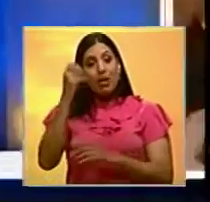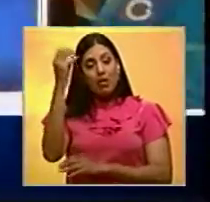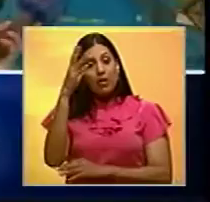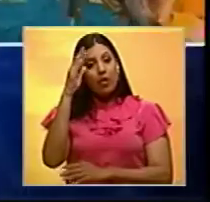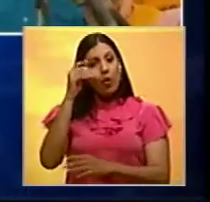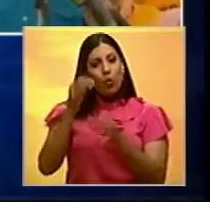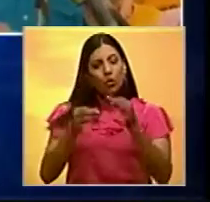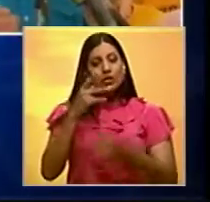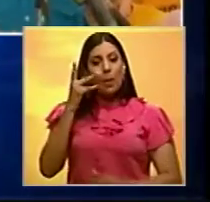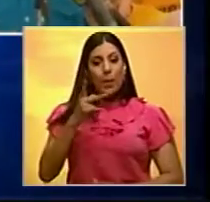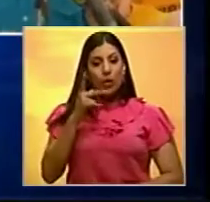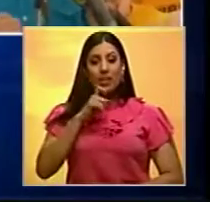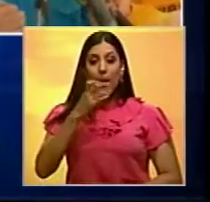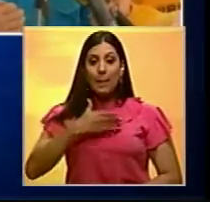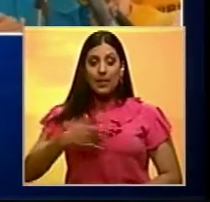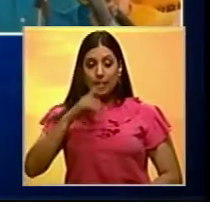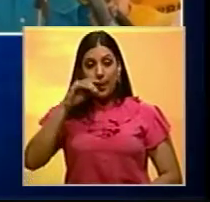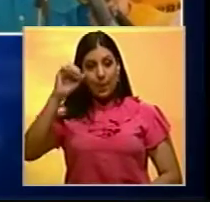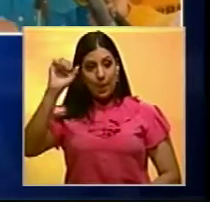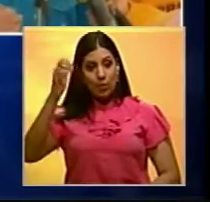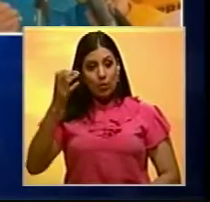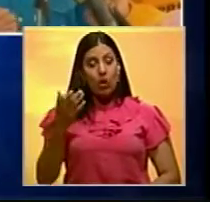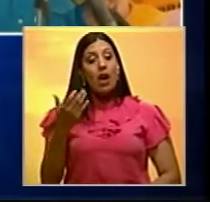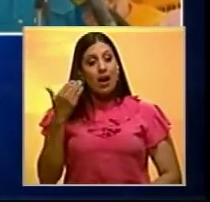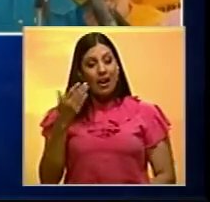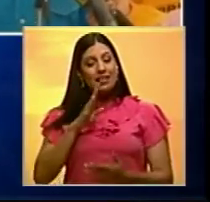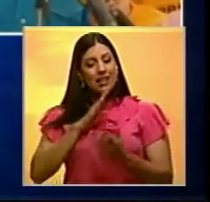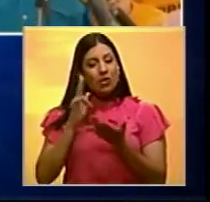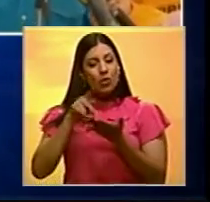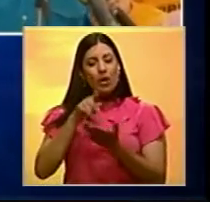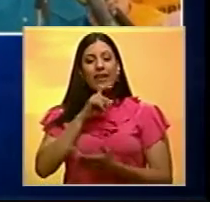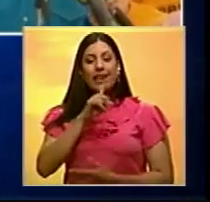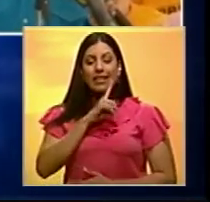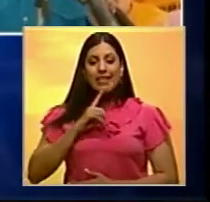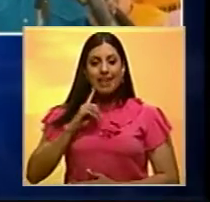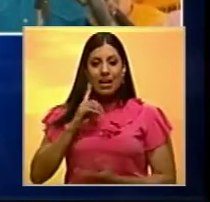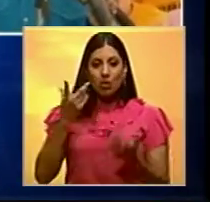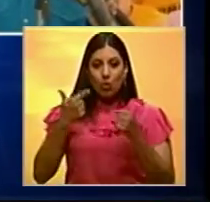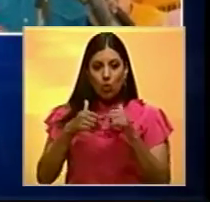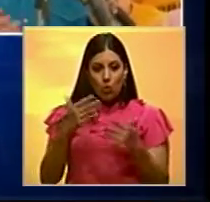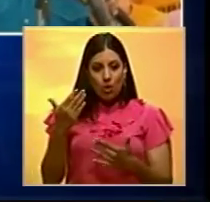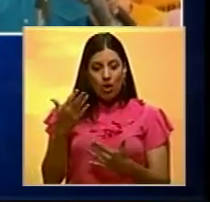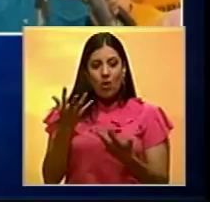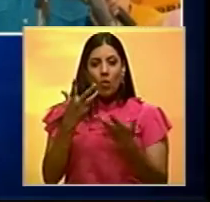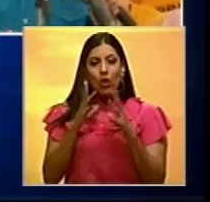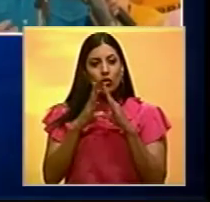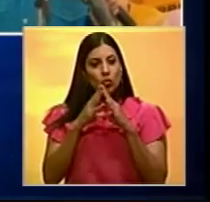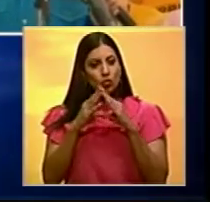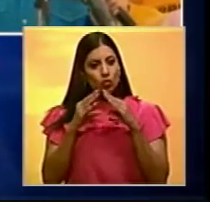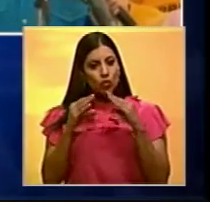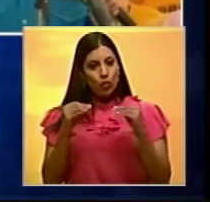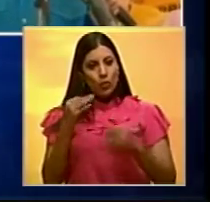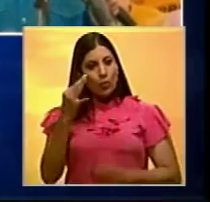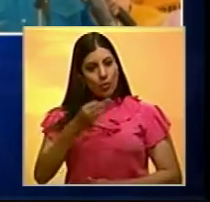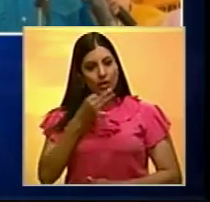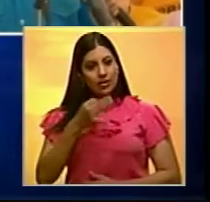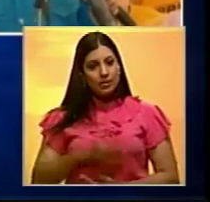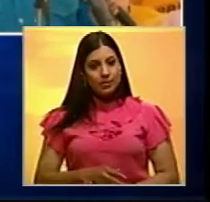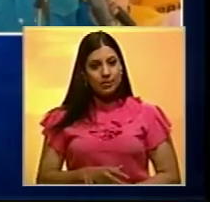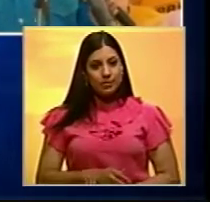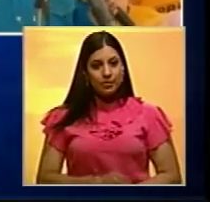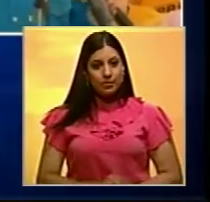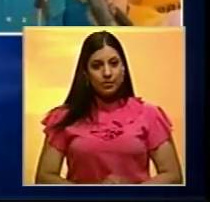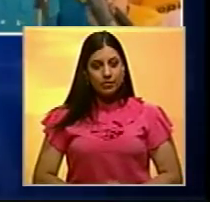enjuiciar políticamente al presidente Nicolás Maduro. Allí se encuentra Diana Martínez en la sede del partido y nos tiene todos los detalles. Muy buenas tardes.